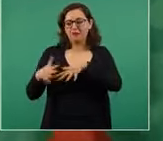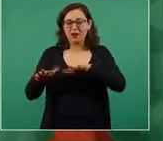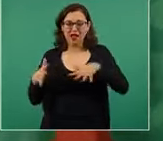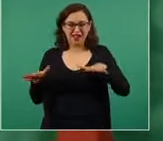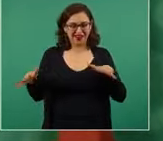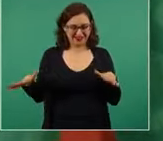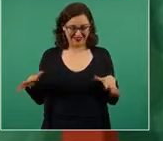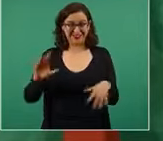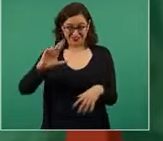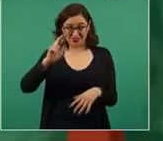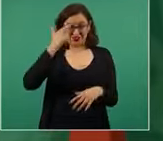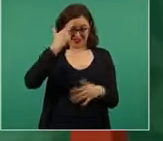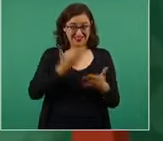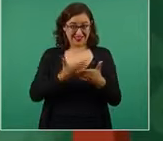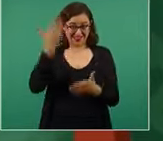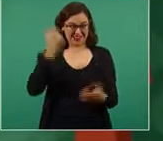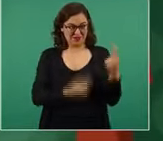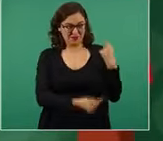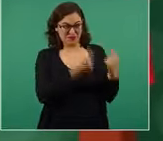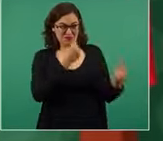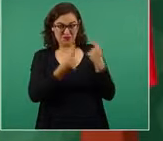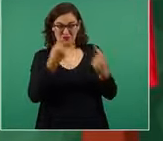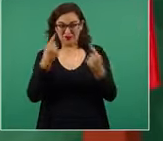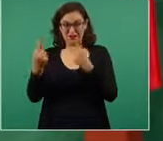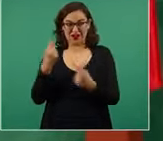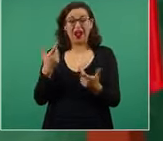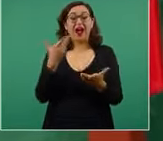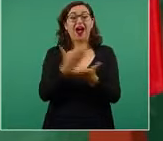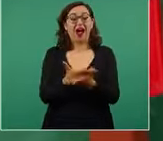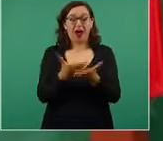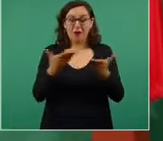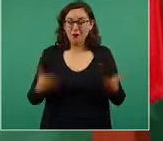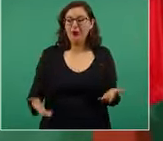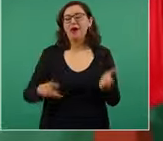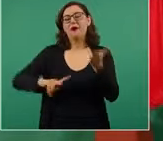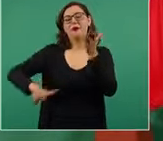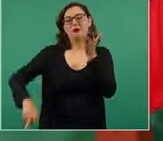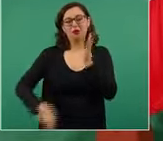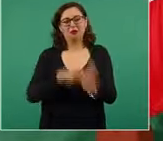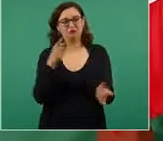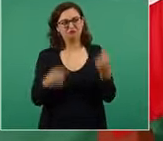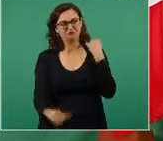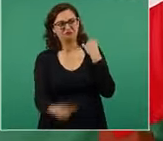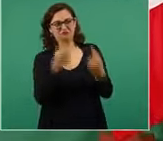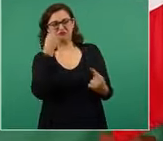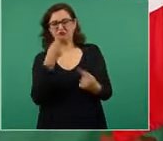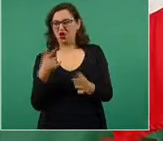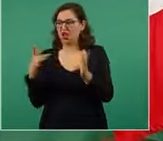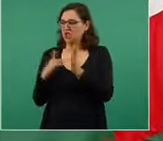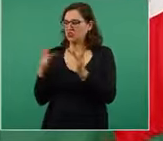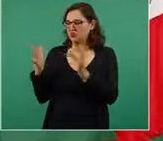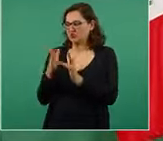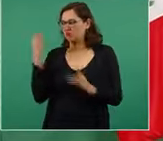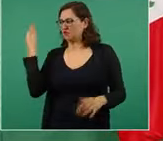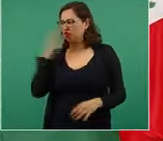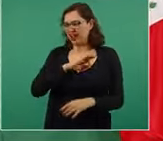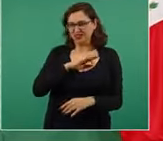Y todavía, con falta de ética,